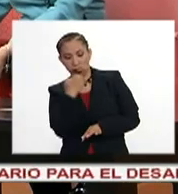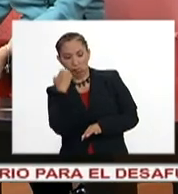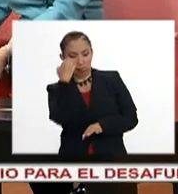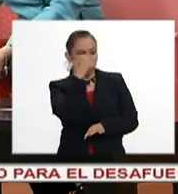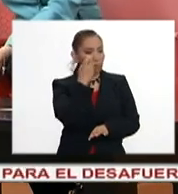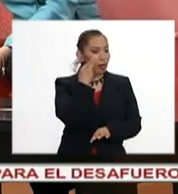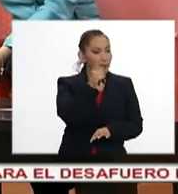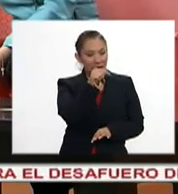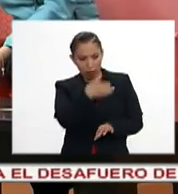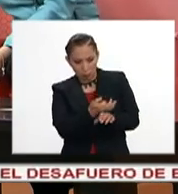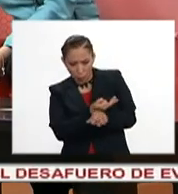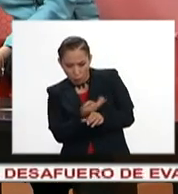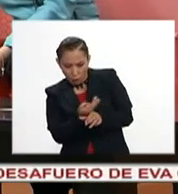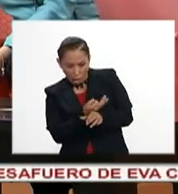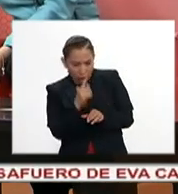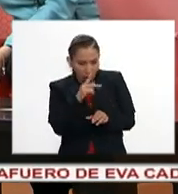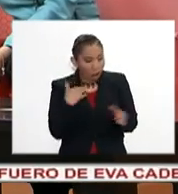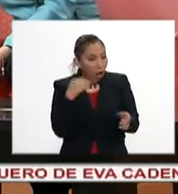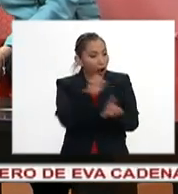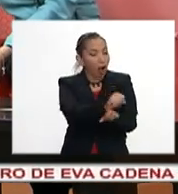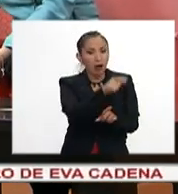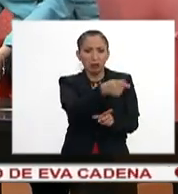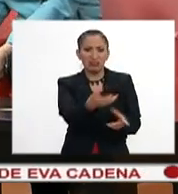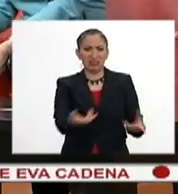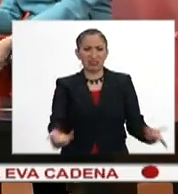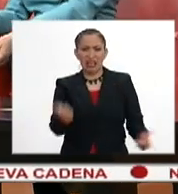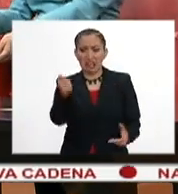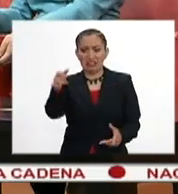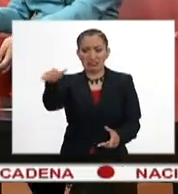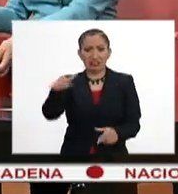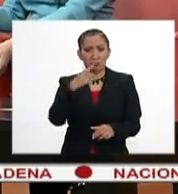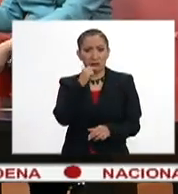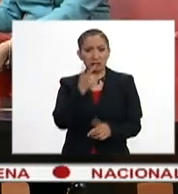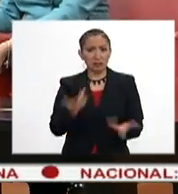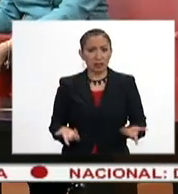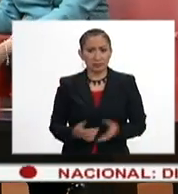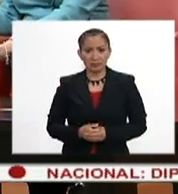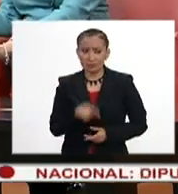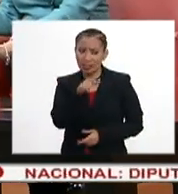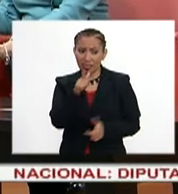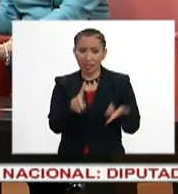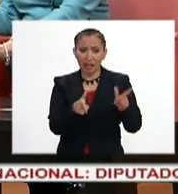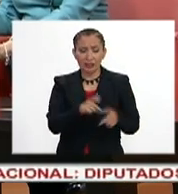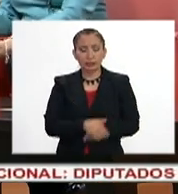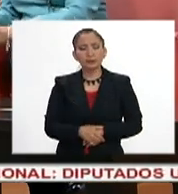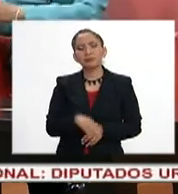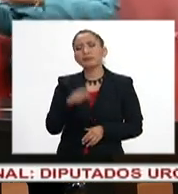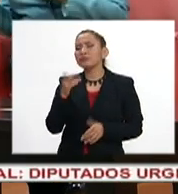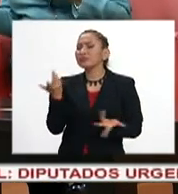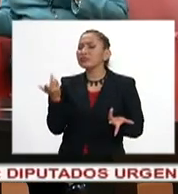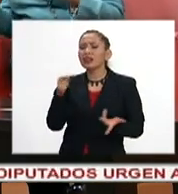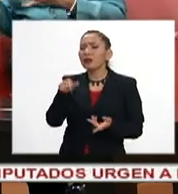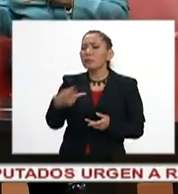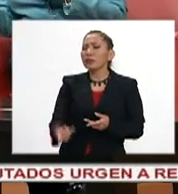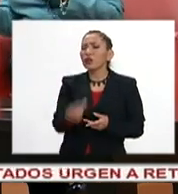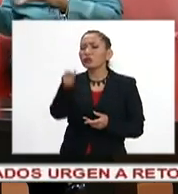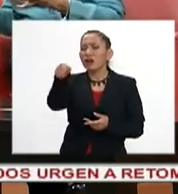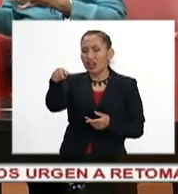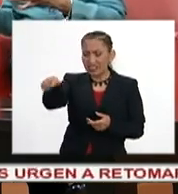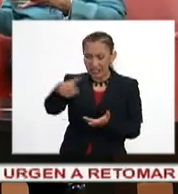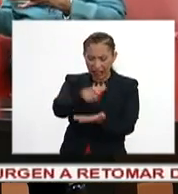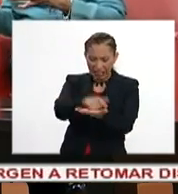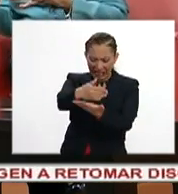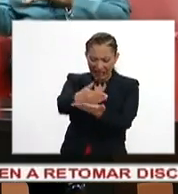pedir tus papeles de acuerdo a cómo te vean. Exacto. Que es como actúan las autoridades allá en Texas. Margarita, ¿qué posibilidades hay de que este tipo